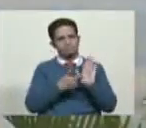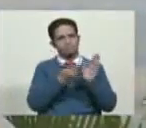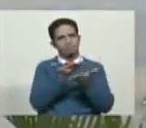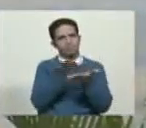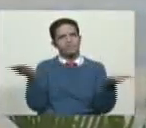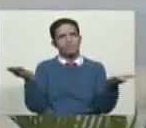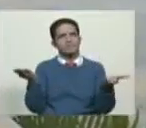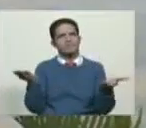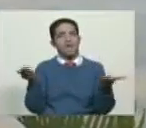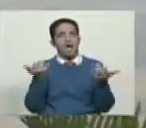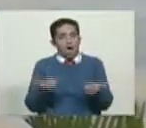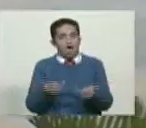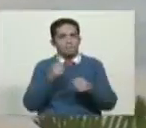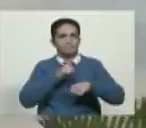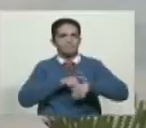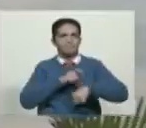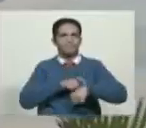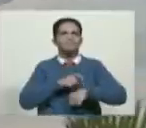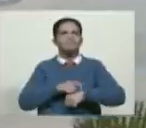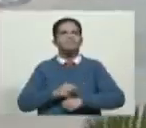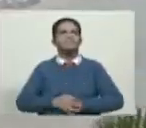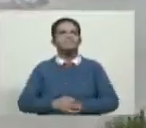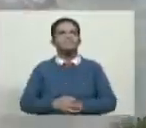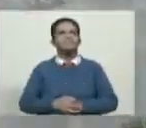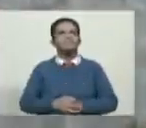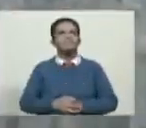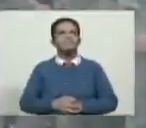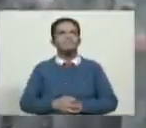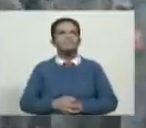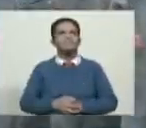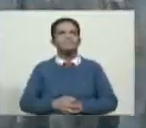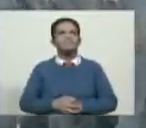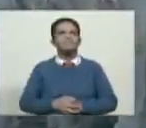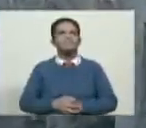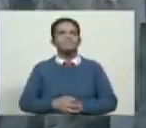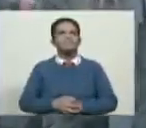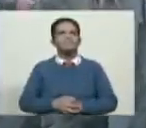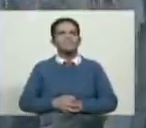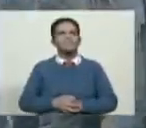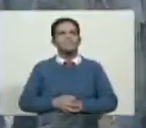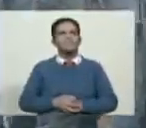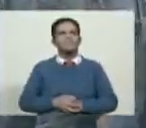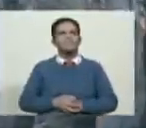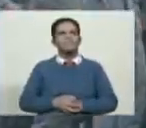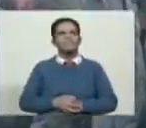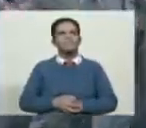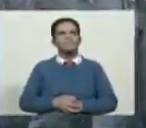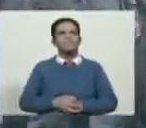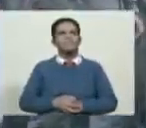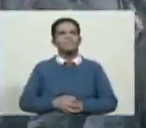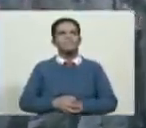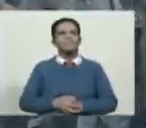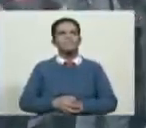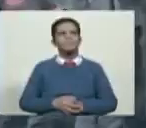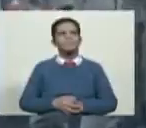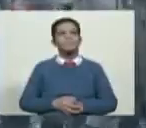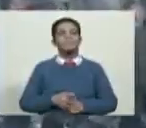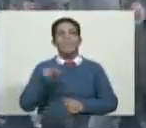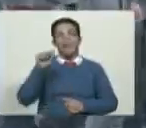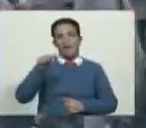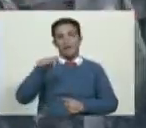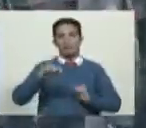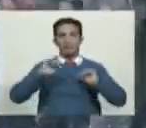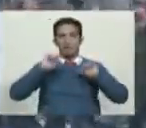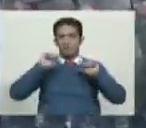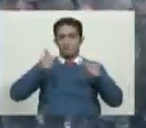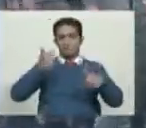este momento de lo que sucede en este preciso instante, desde tempranas horas de la